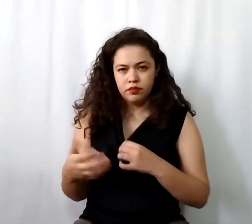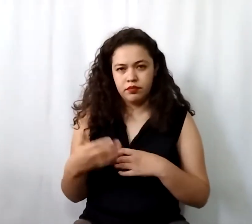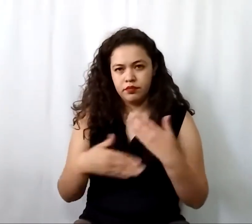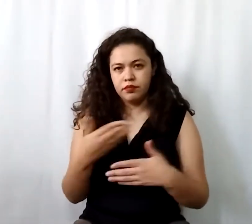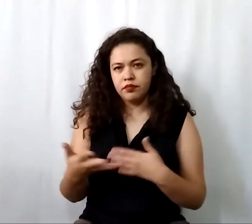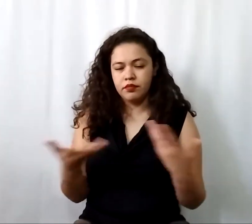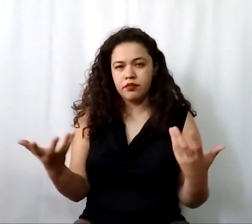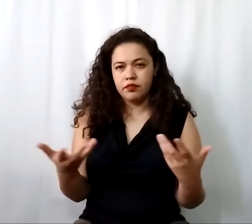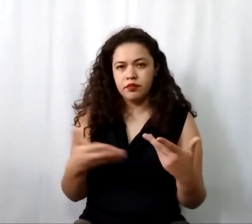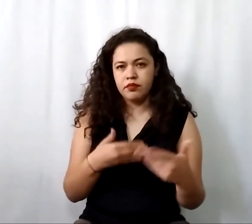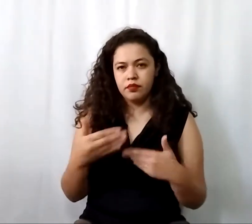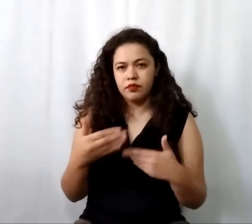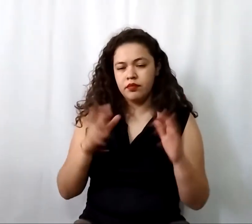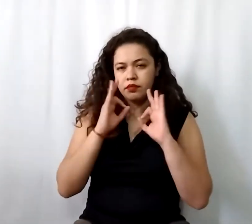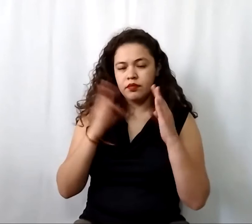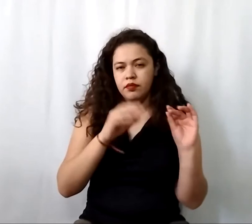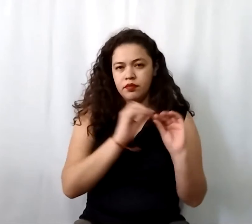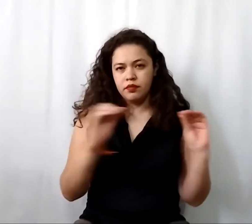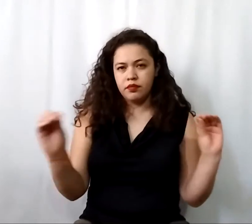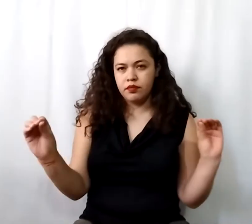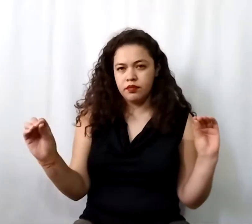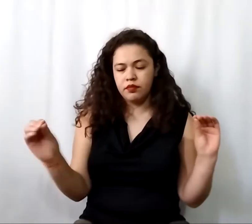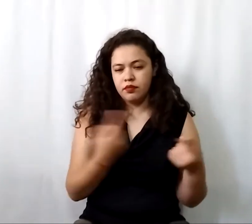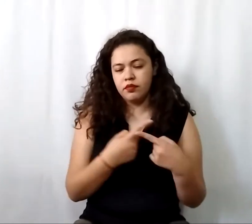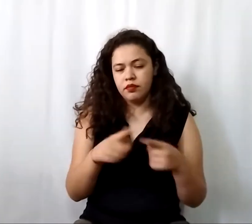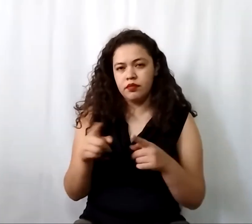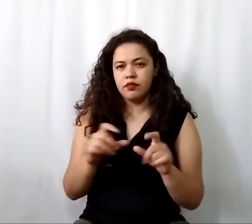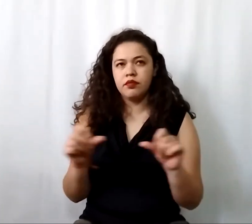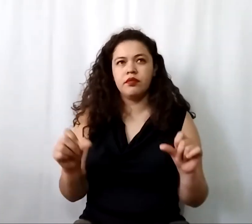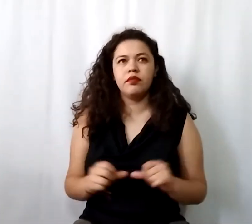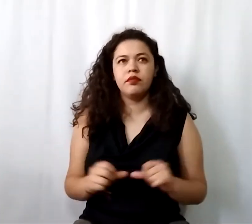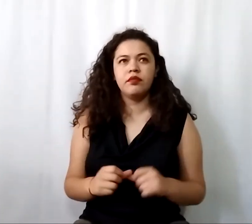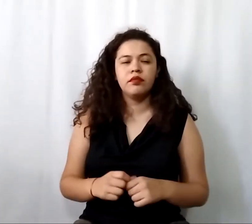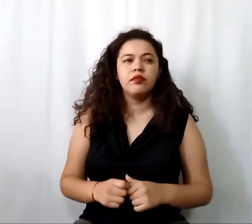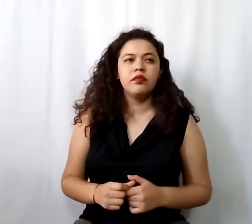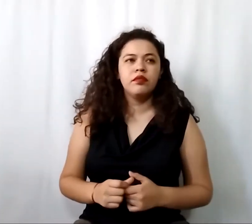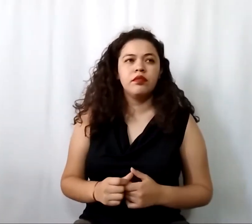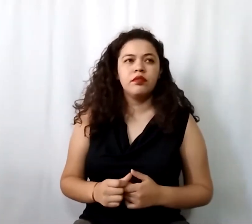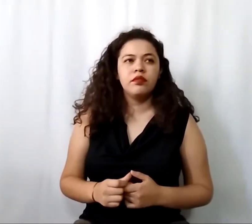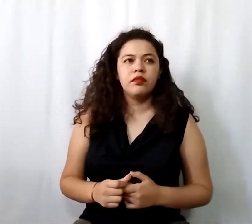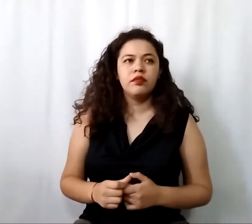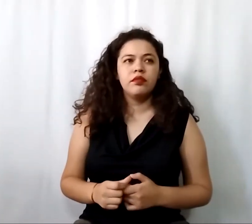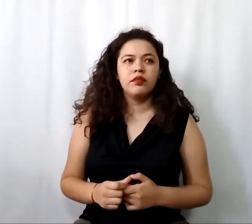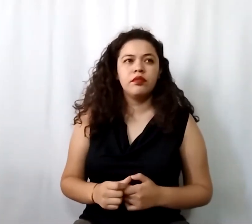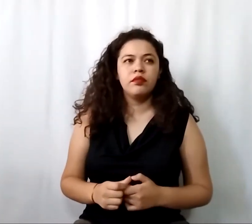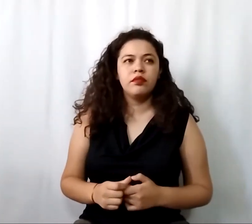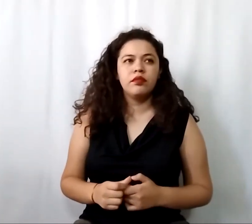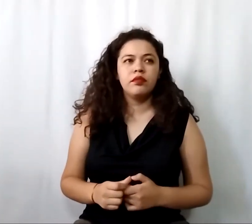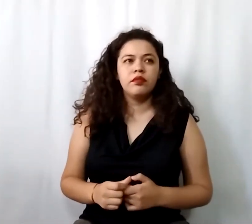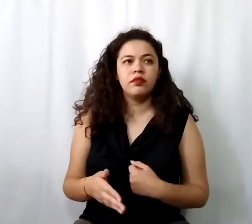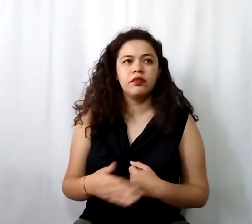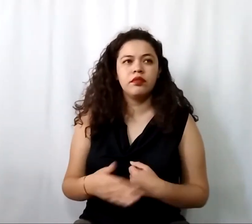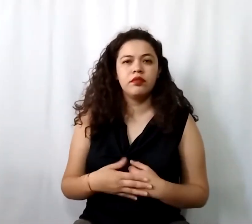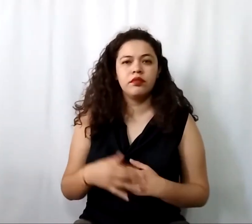manera transversal por las diferentes áreas, ¿sí? Pero bueno, ya eso lo veremos más adelante. Le agradecemos mucho,